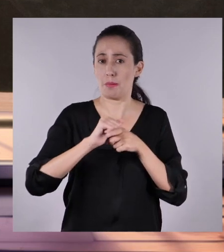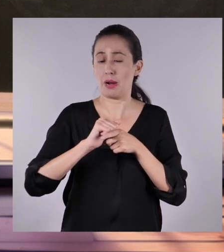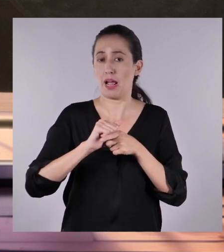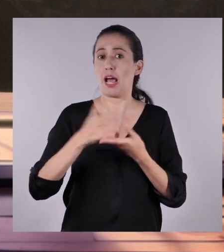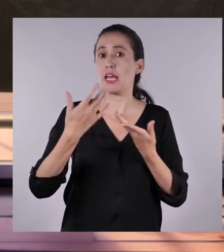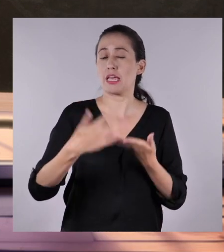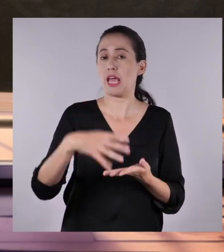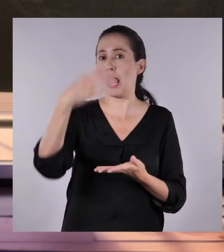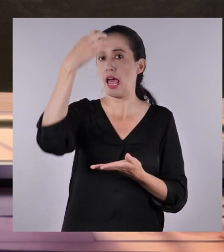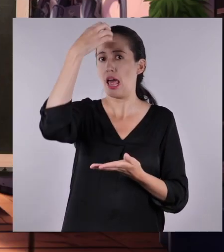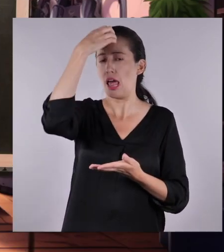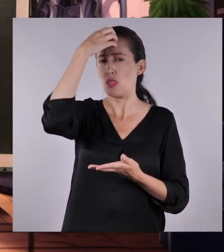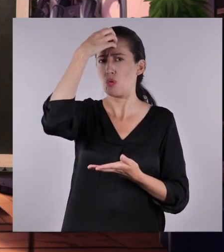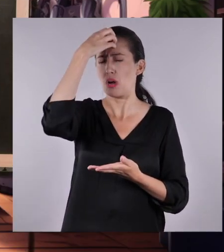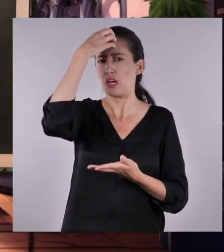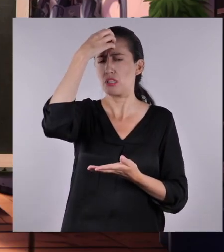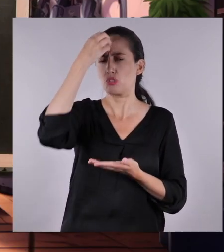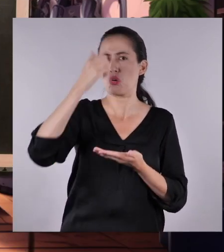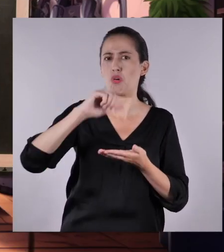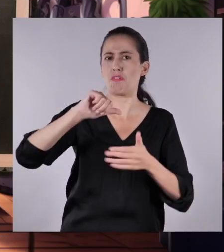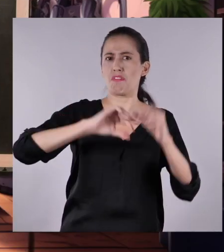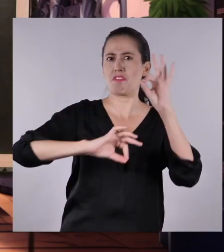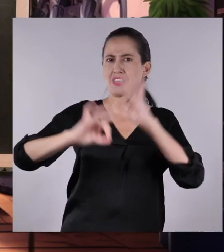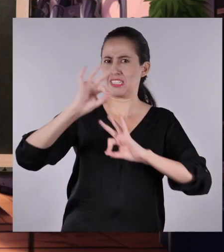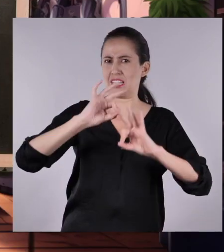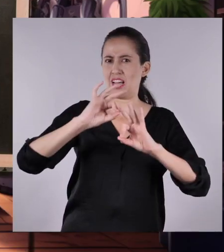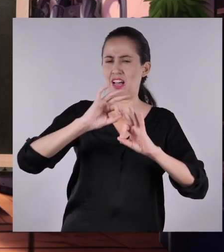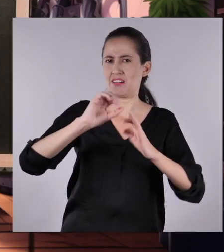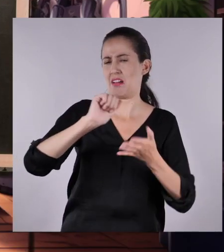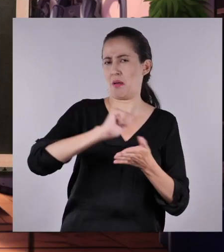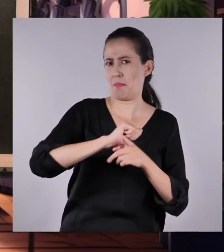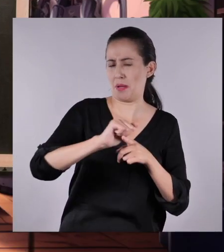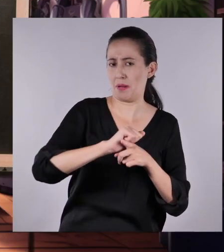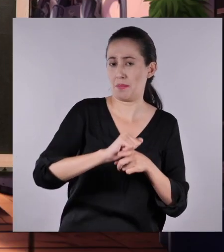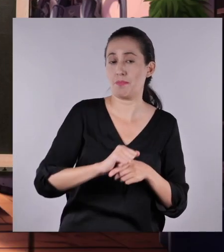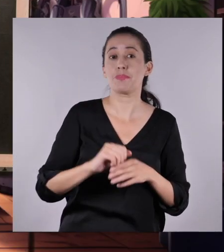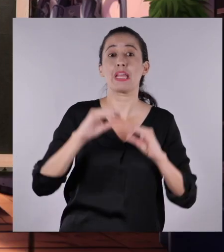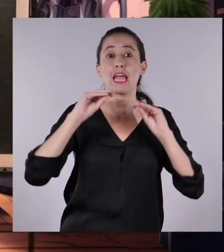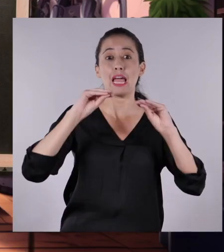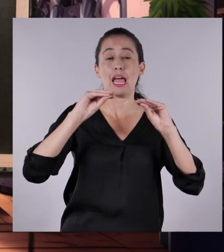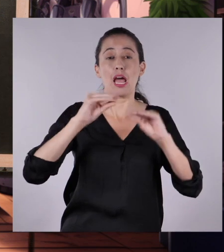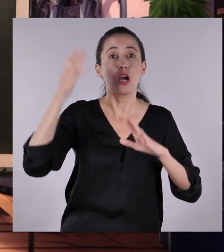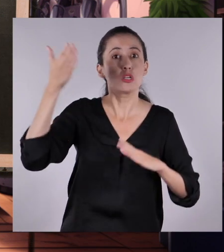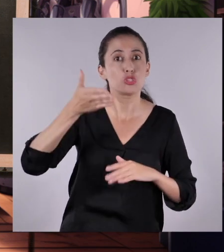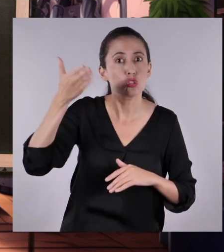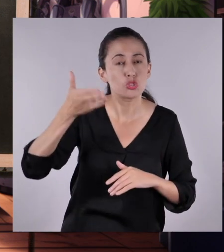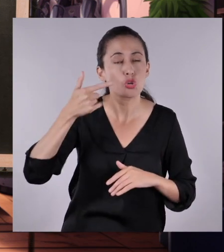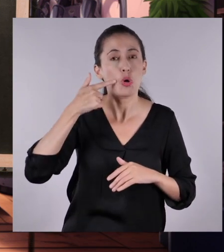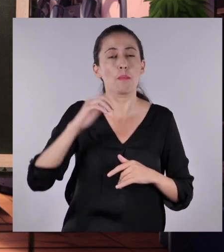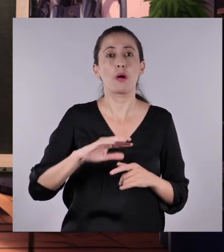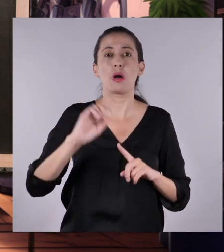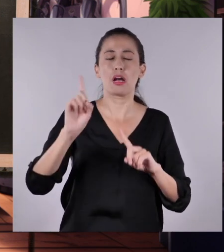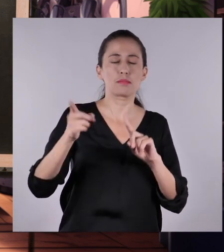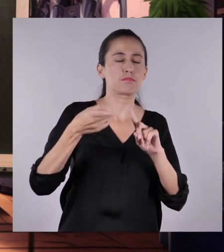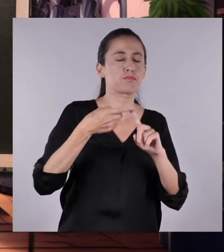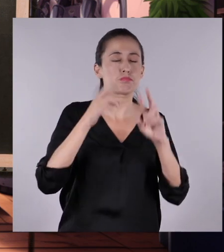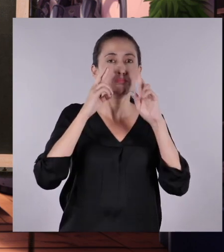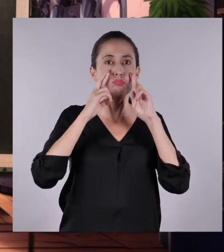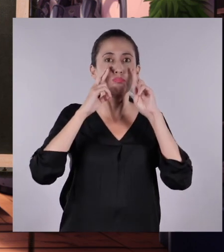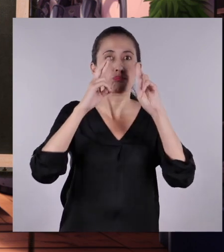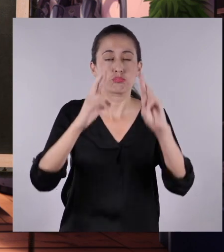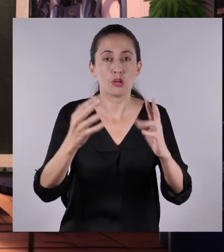su materia de educación física. Su primer entrenador fue Luis Chocho, uno de los entrenadores